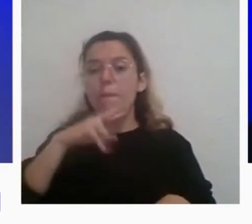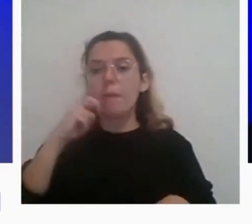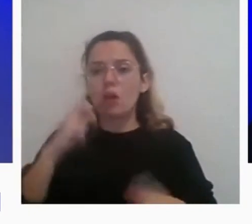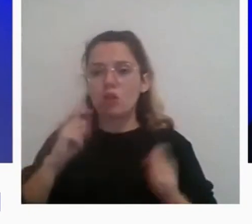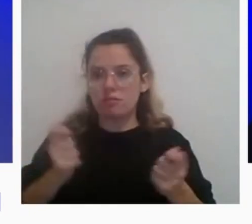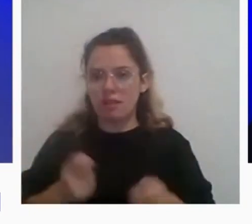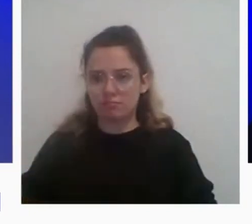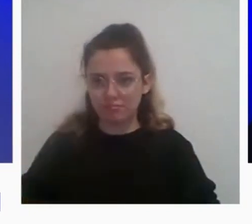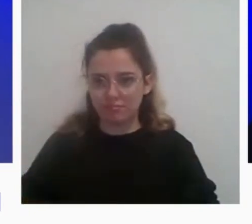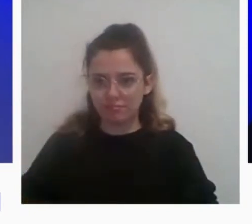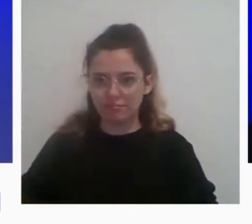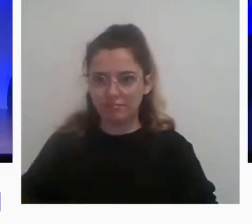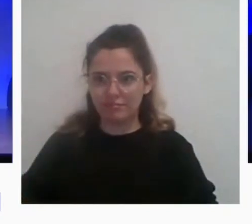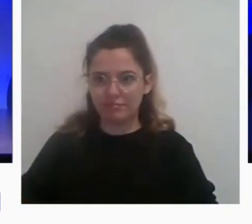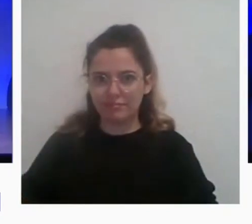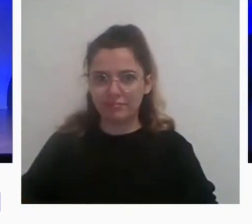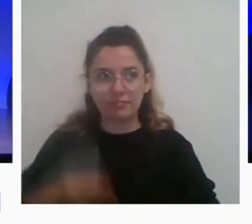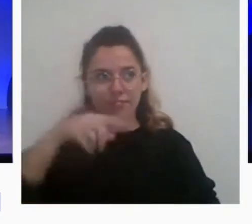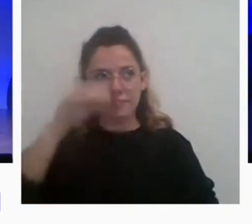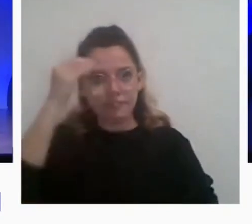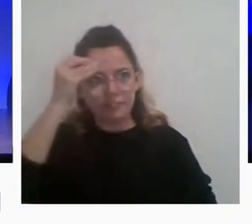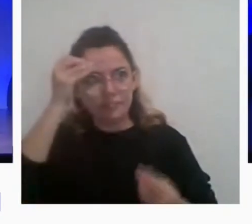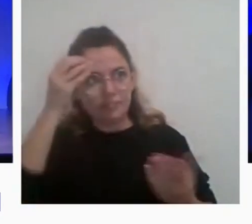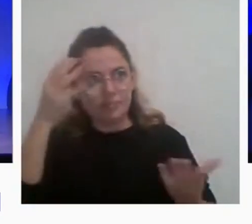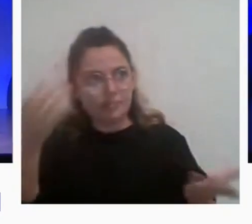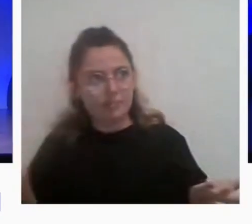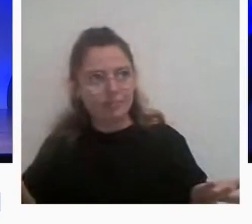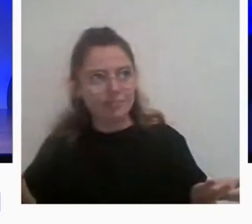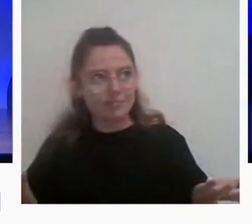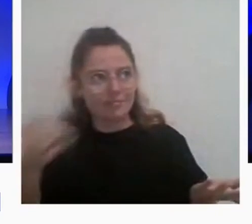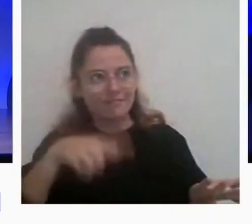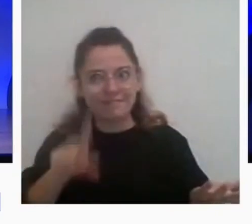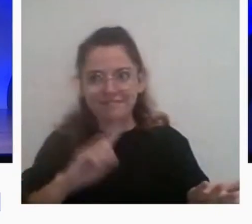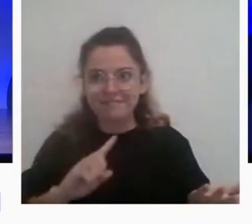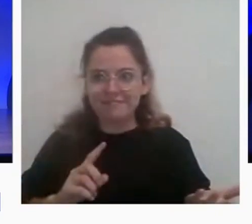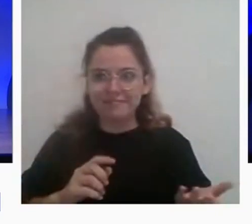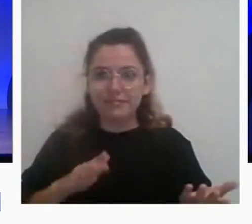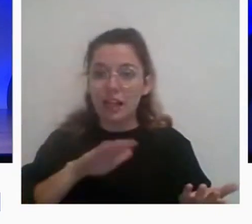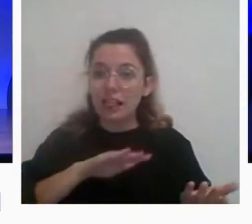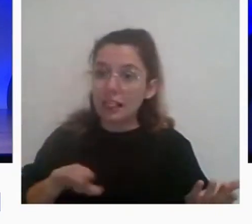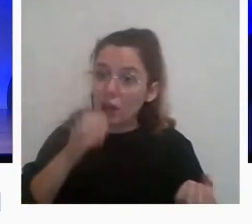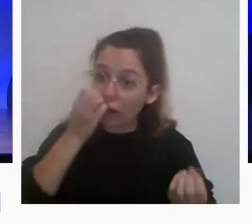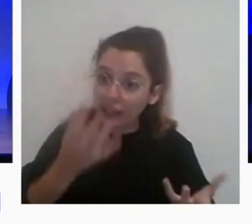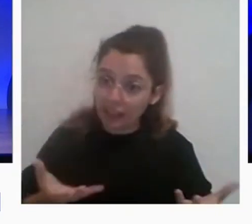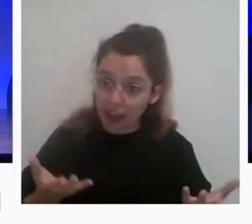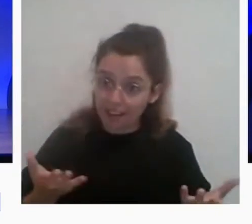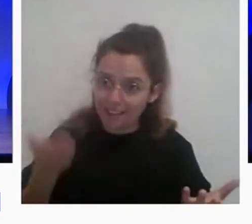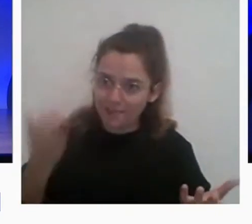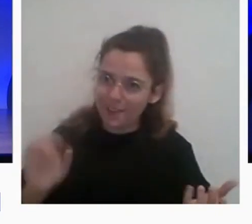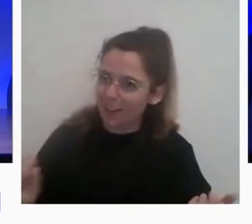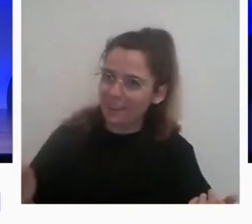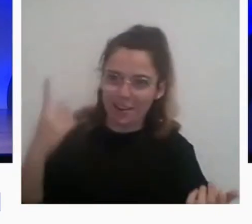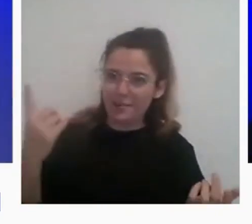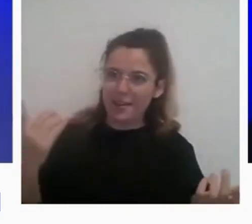Estupendo, Antonio. ¿Cómo se quedan ustedes después de escucharle? ¿Cómo está el niño, por cierto? Lo más importante de todo. Grandísimo, grandísimo.